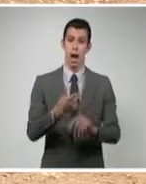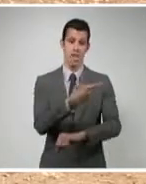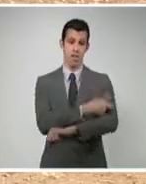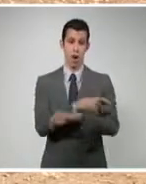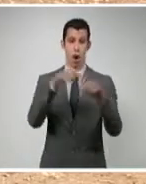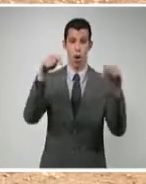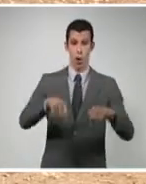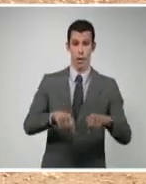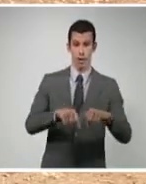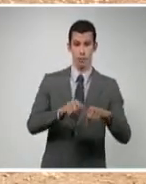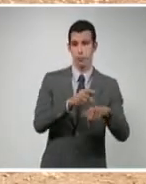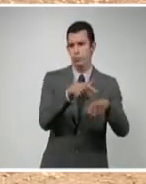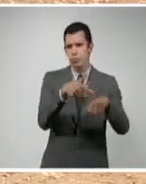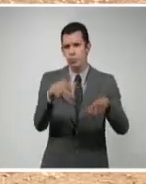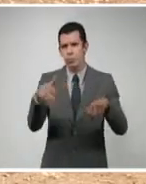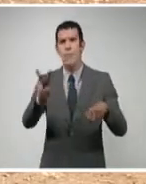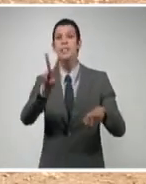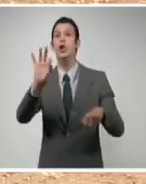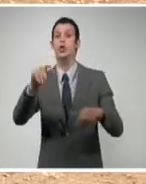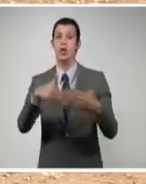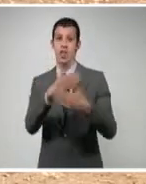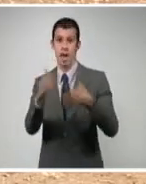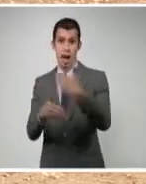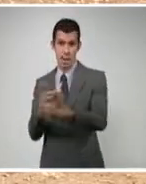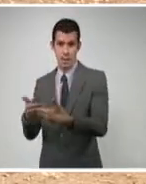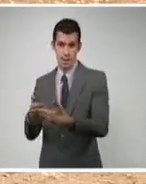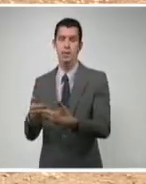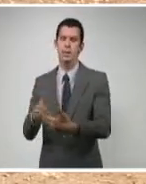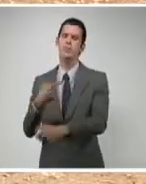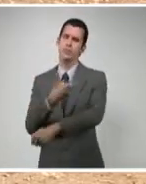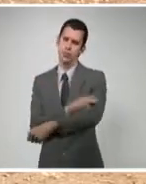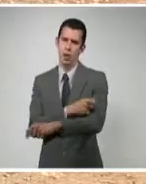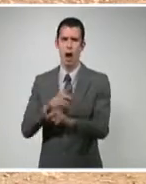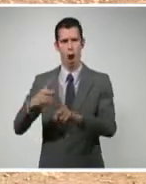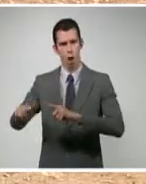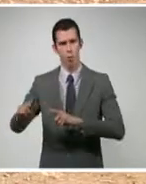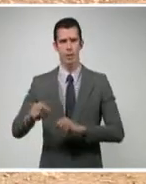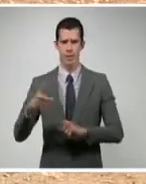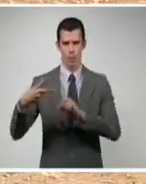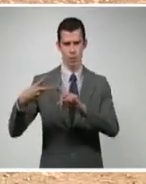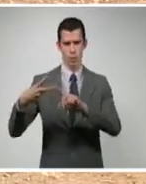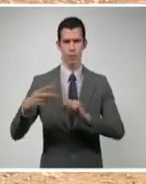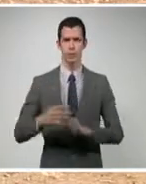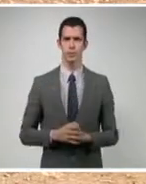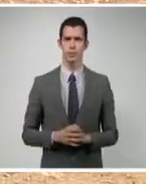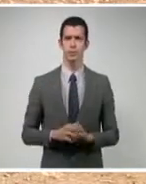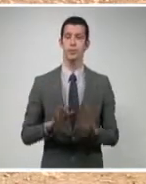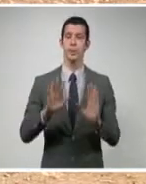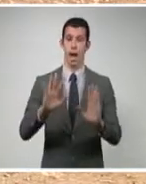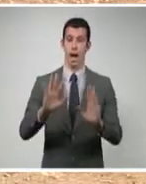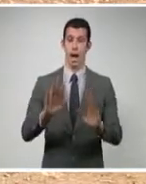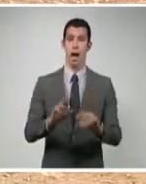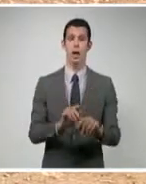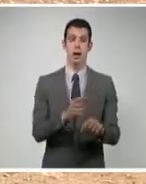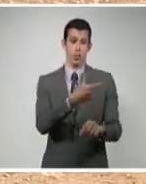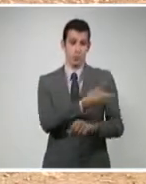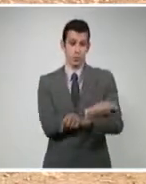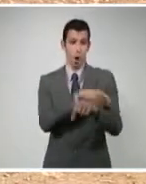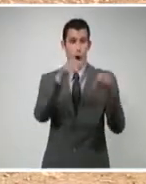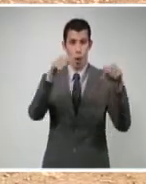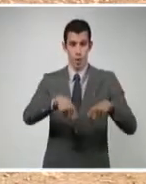dosis y otra los sujetos a los 14 días van a hacerse una extracción de sangre para identificar cómo va la respuesta